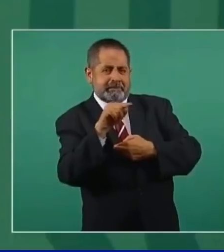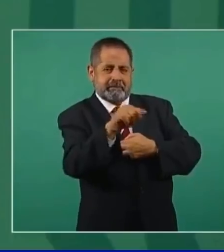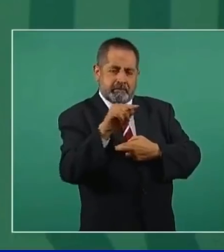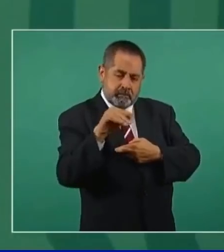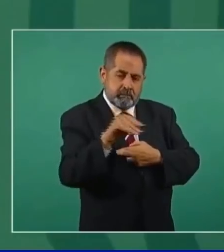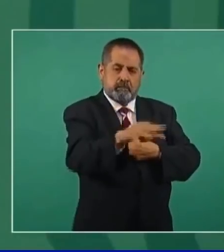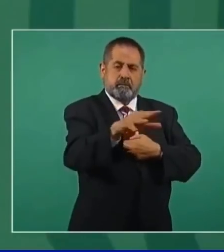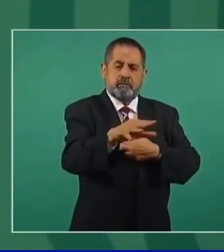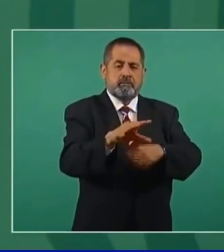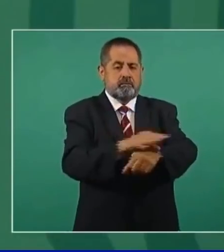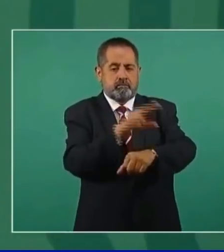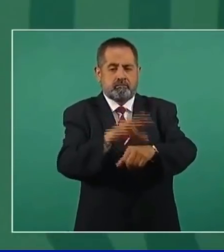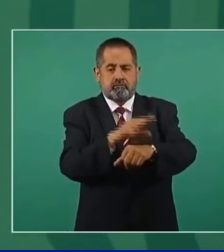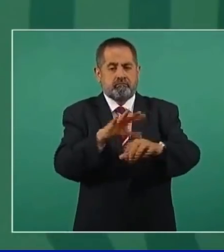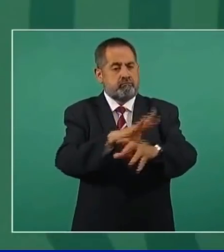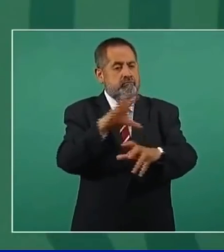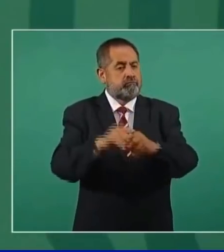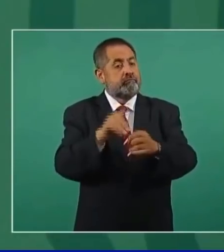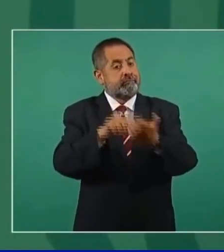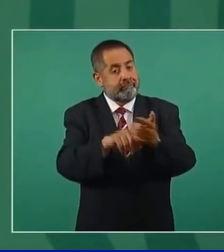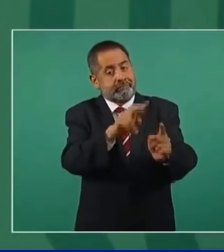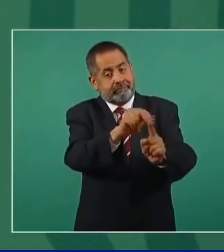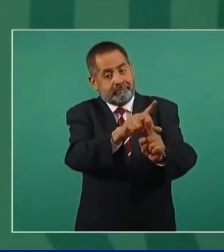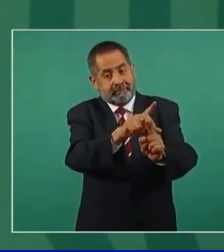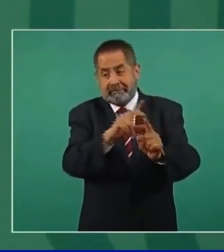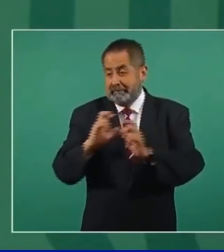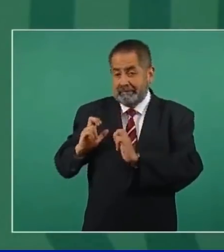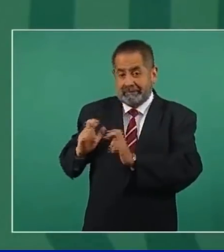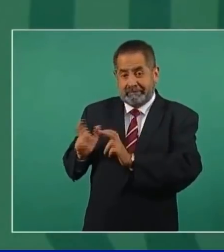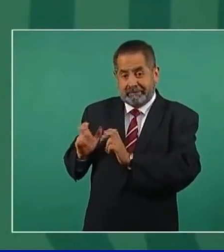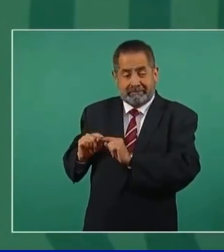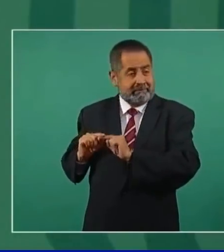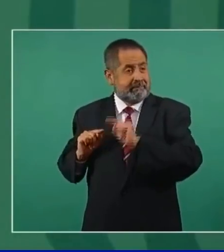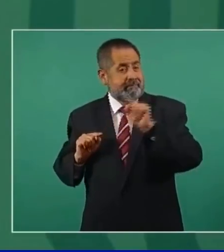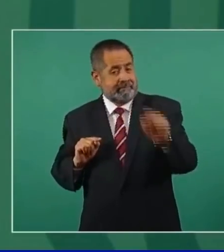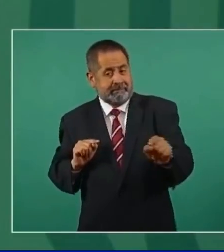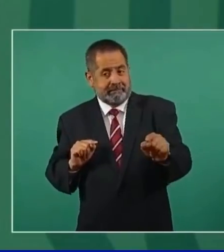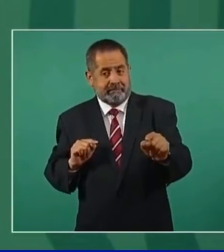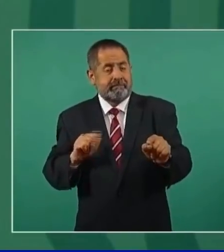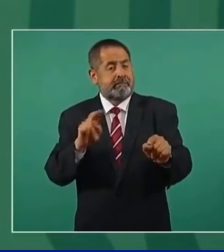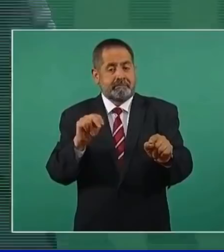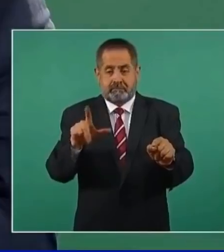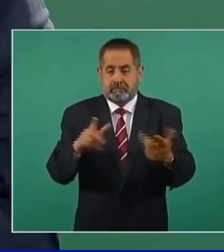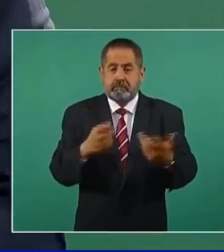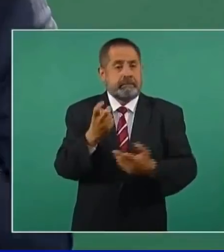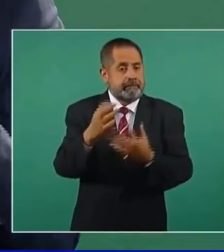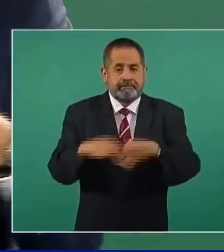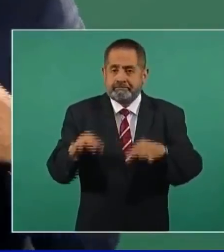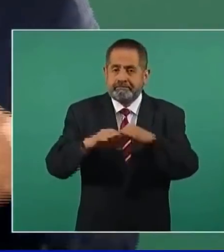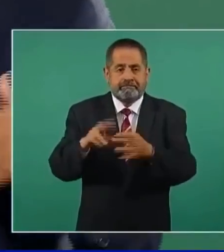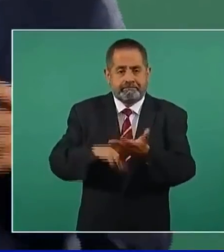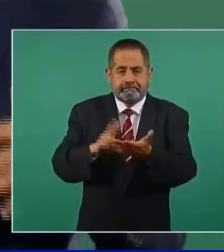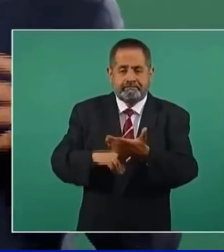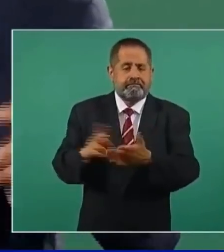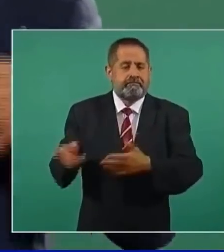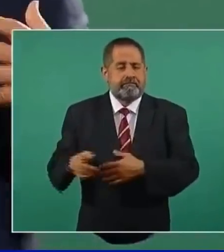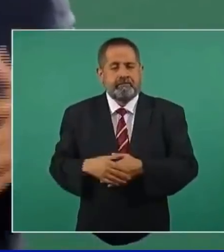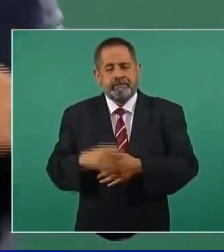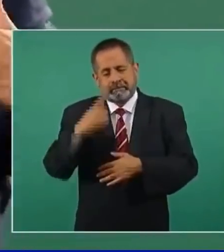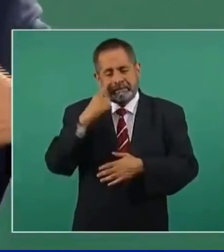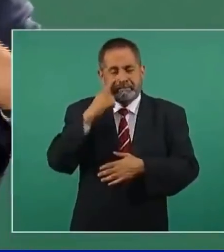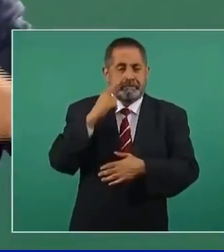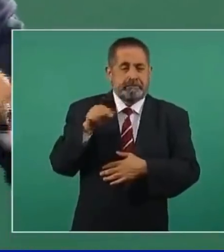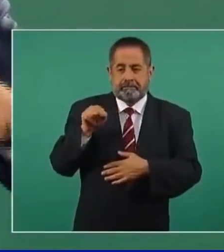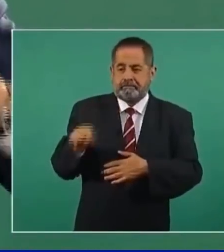Entonces, es fundamental el tener las hidroeléctricas. Una termoeléctrica, para